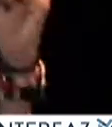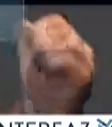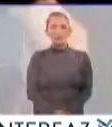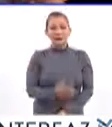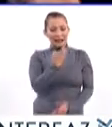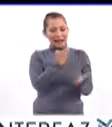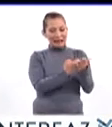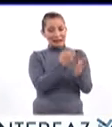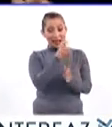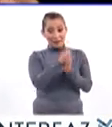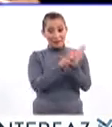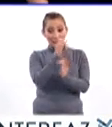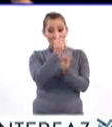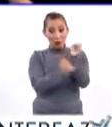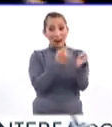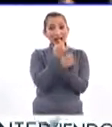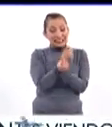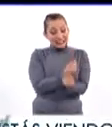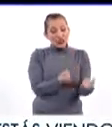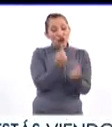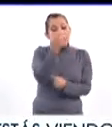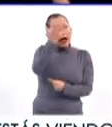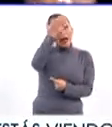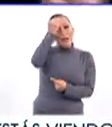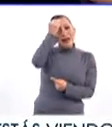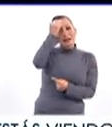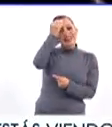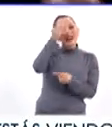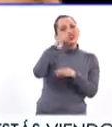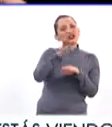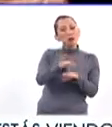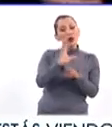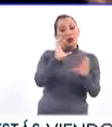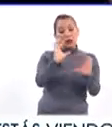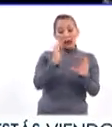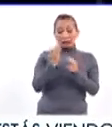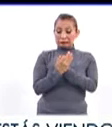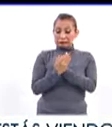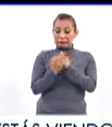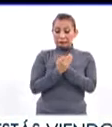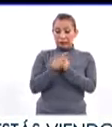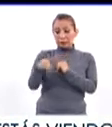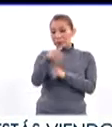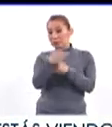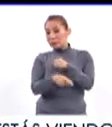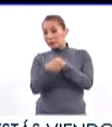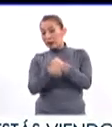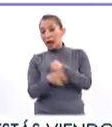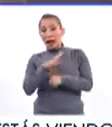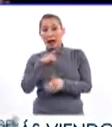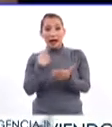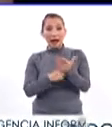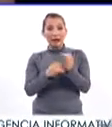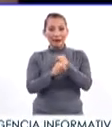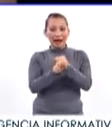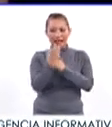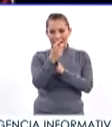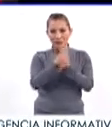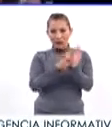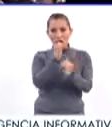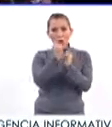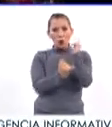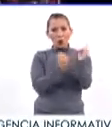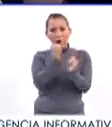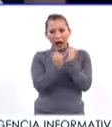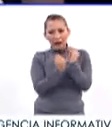Es el primer videojuego para que los niños aprendan sobre cuidarse y protegerse de los peligros del Internet. Este videojuego